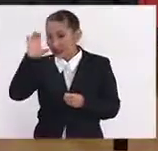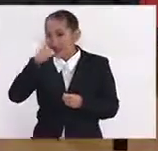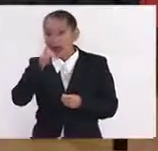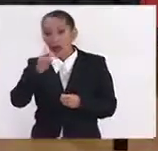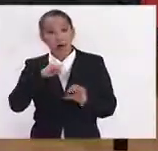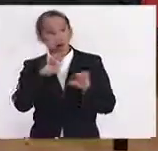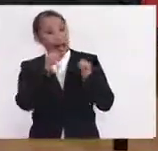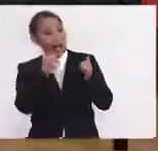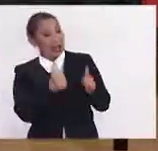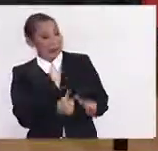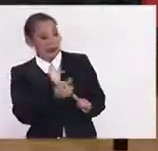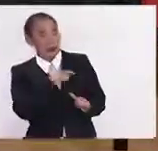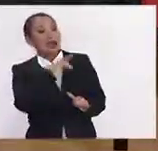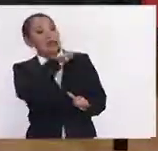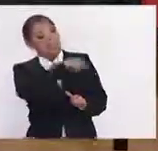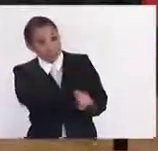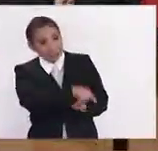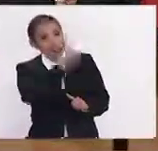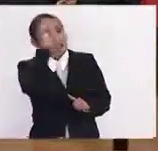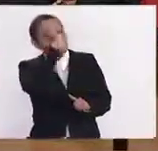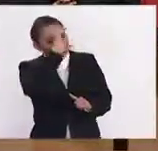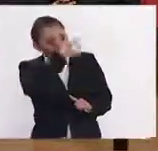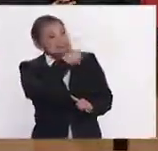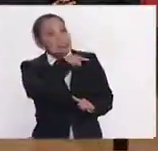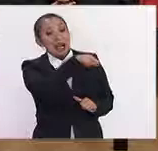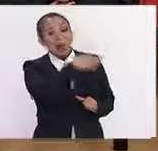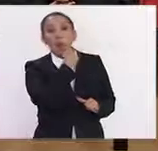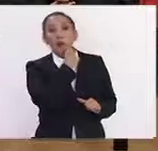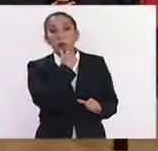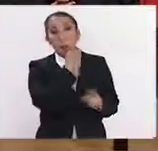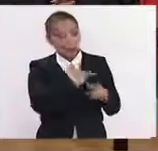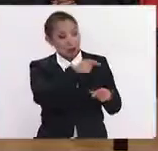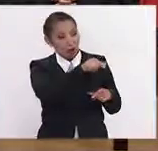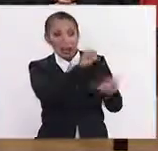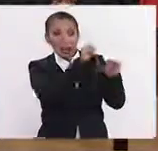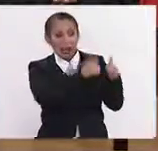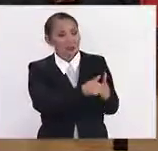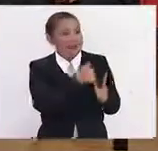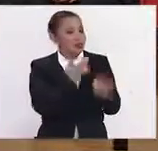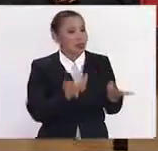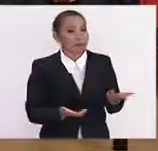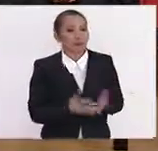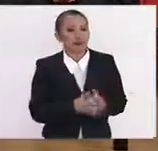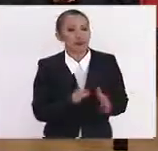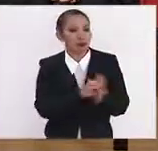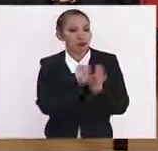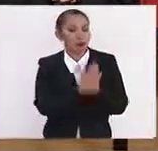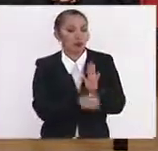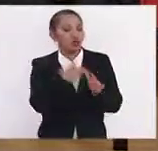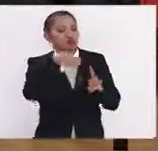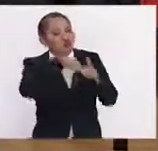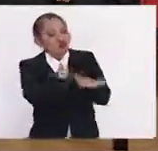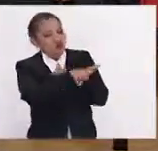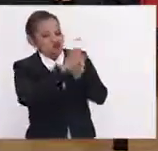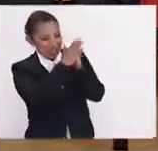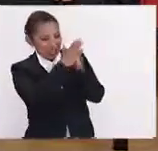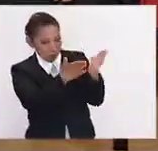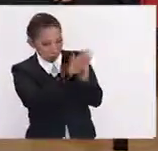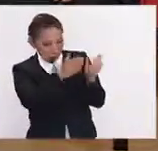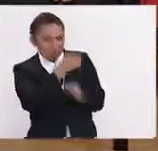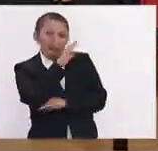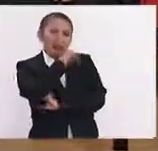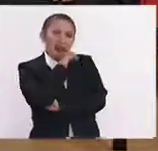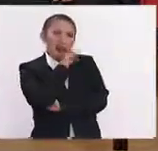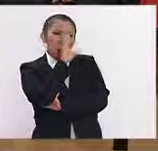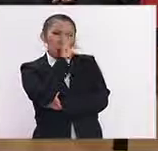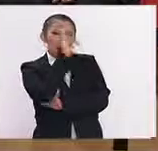dicen somos artistas frustrados. Y el científico es un artista frustrado. Entonces, por ejemplo, tú entras y ves mis libros y